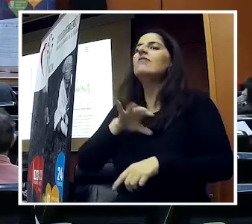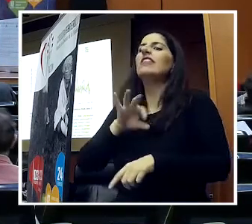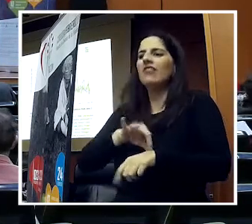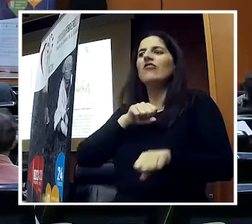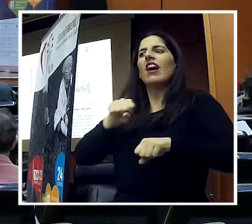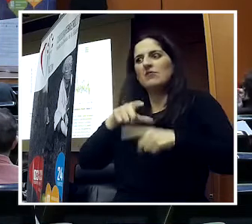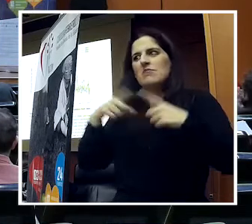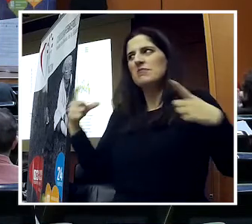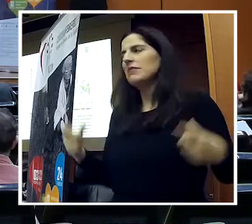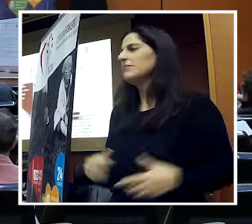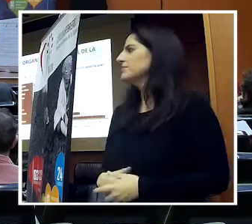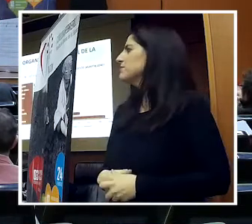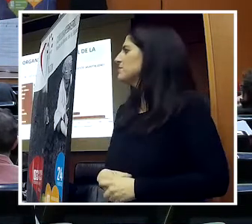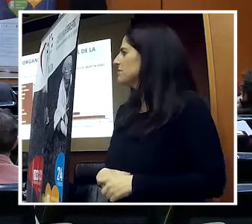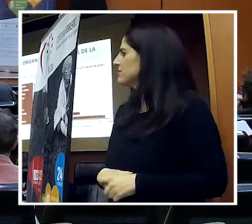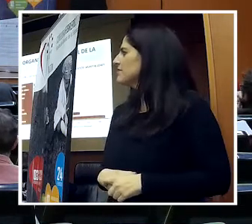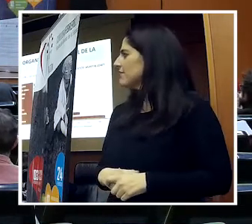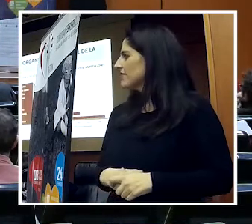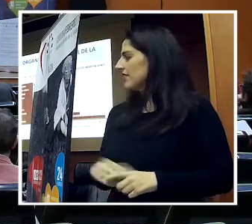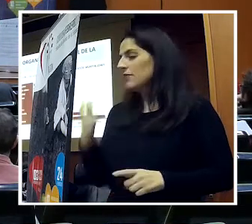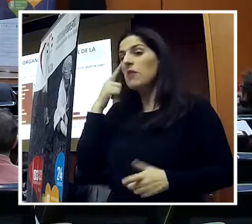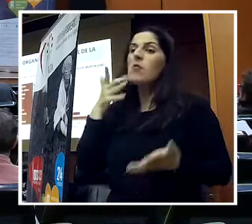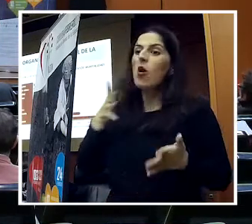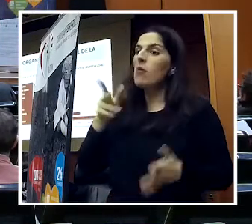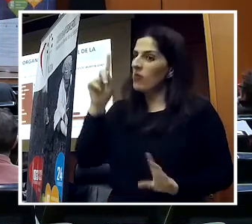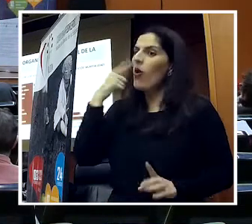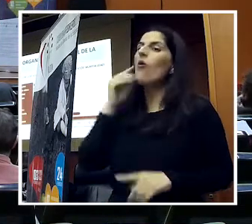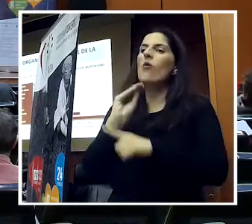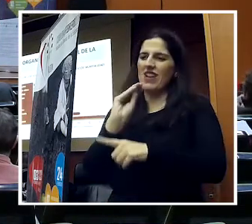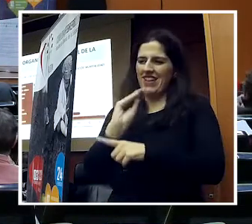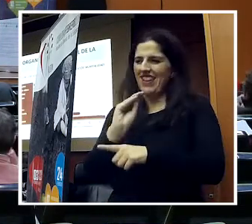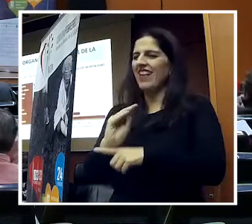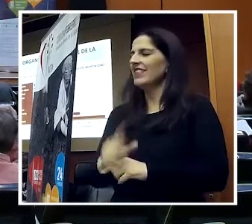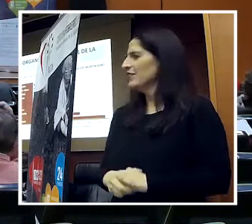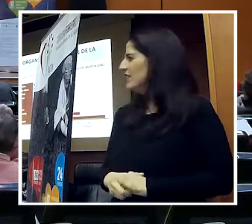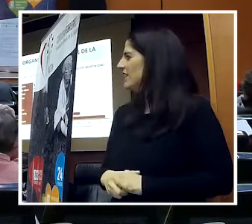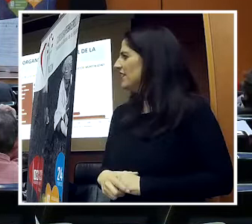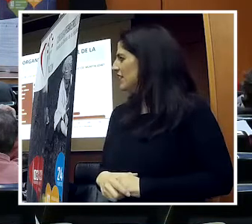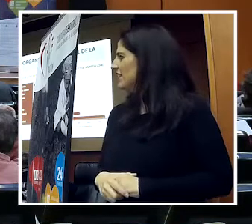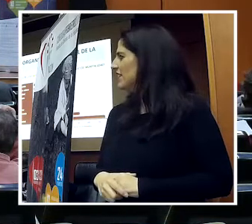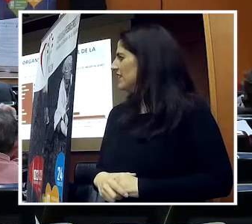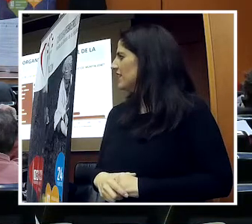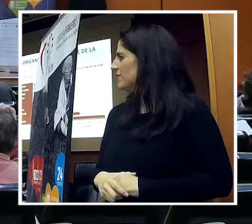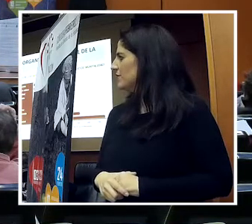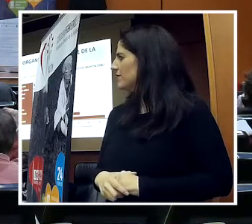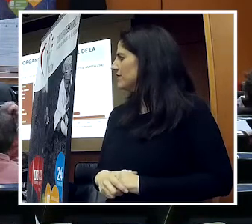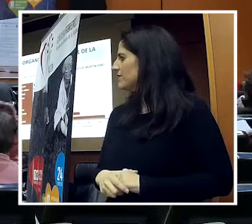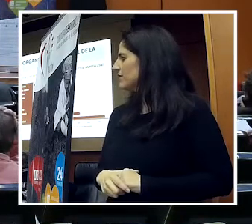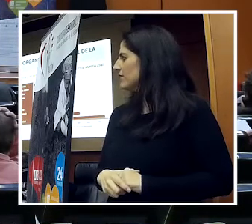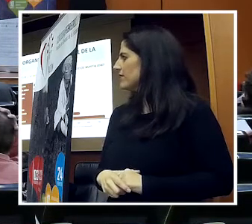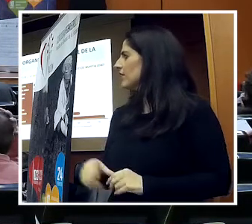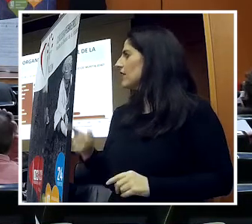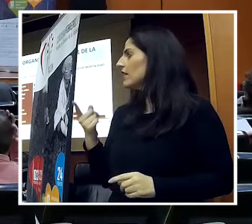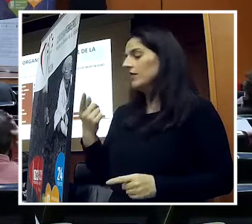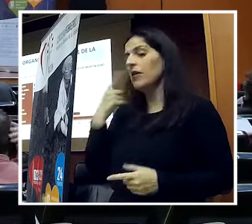muy, muy significativa, ¿no? Entonces, bueno, pues sí que es verdad que aparte de la broma, efectivamente puede ser un problema de